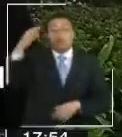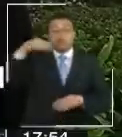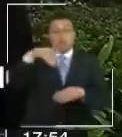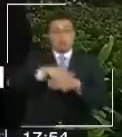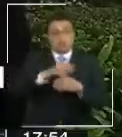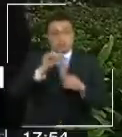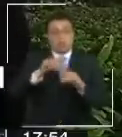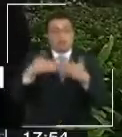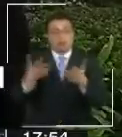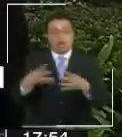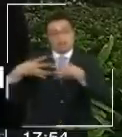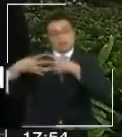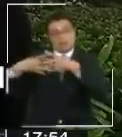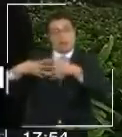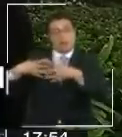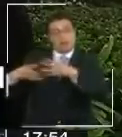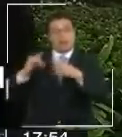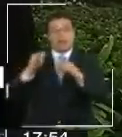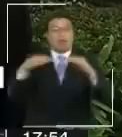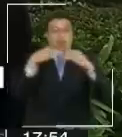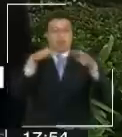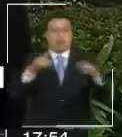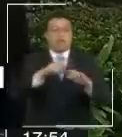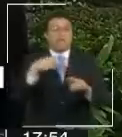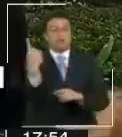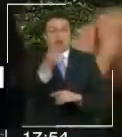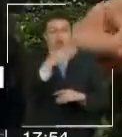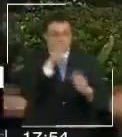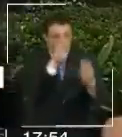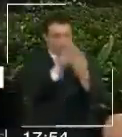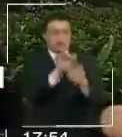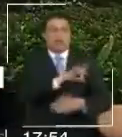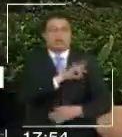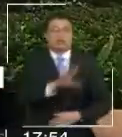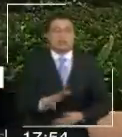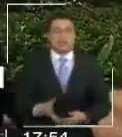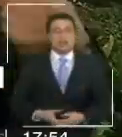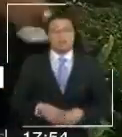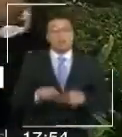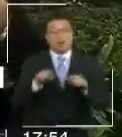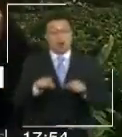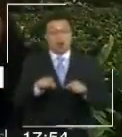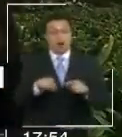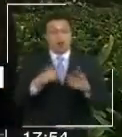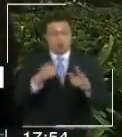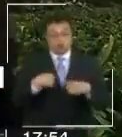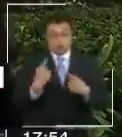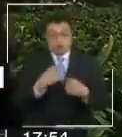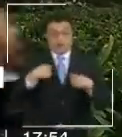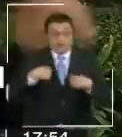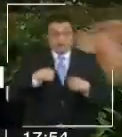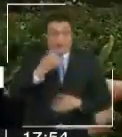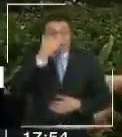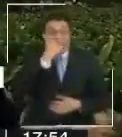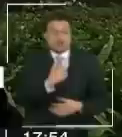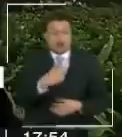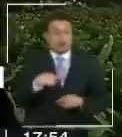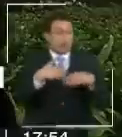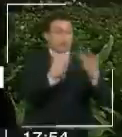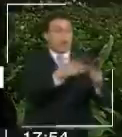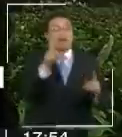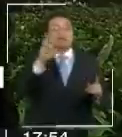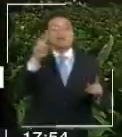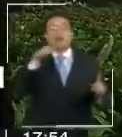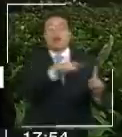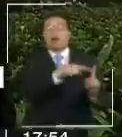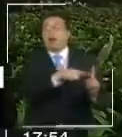la transparencia y la ecuanimidad frente a todos los chilenos. Si hoy día ponemos en cuestión, producto de nuestros propios errores al CERVEL,